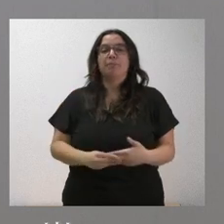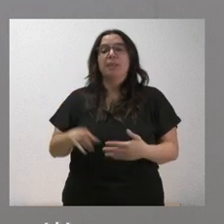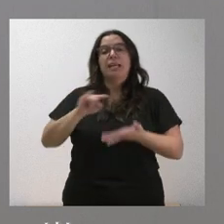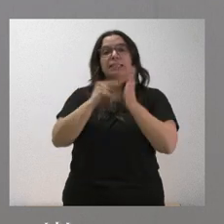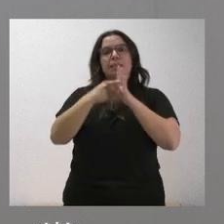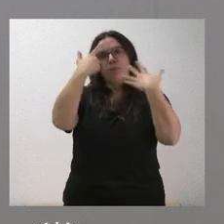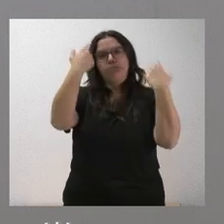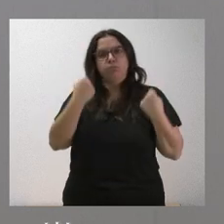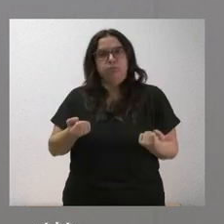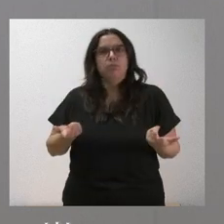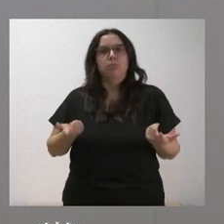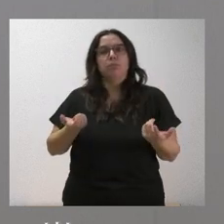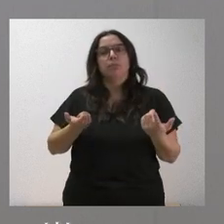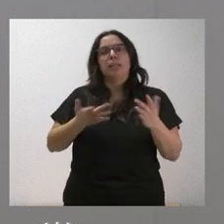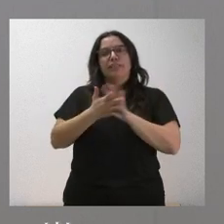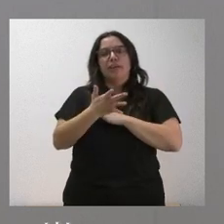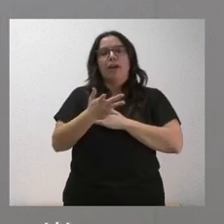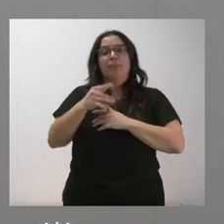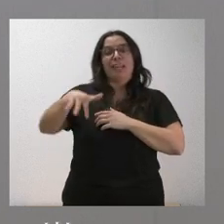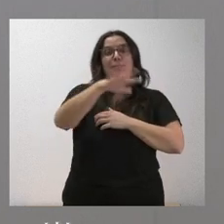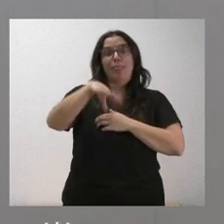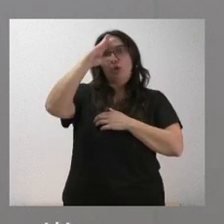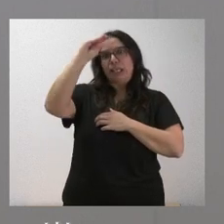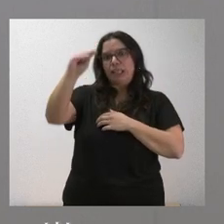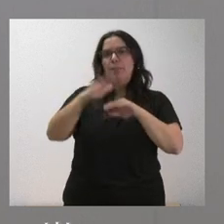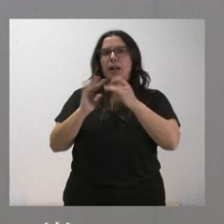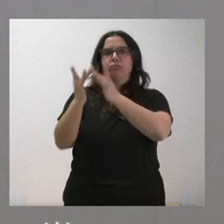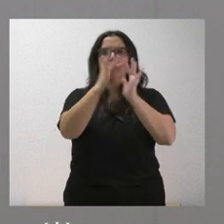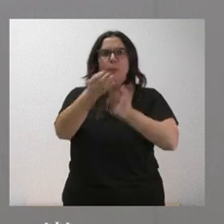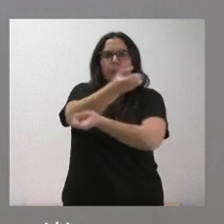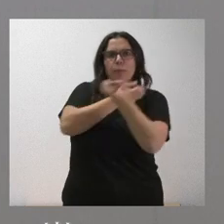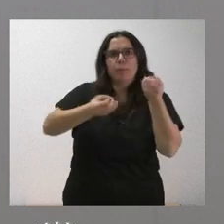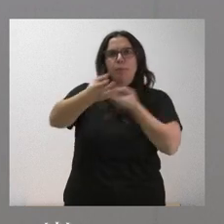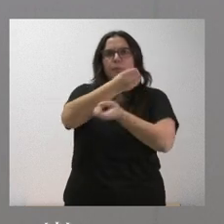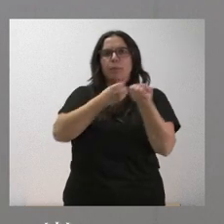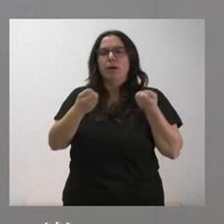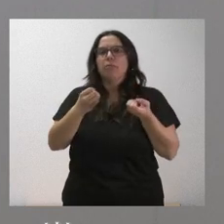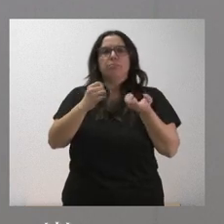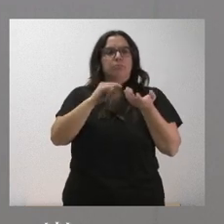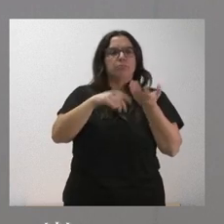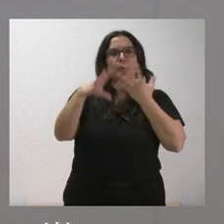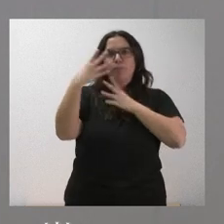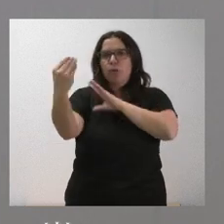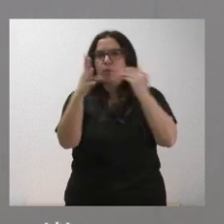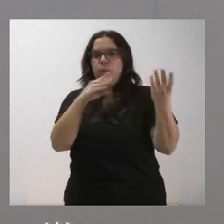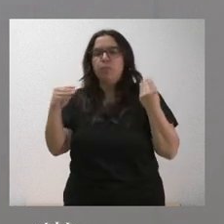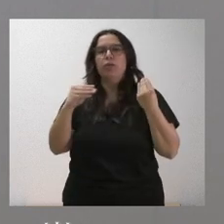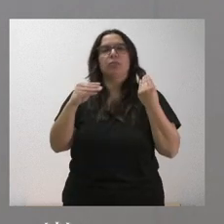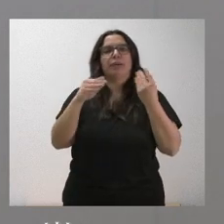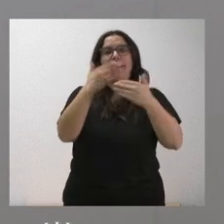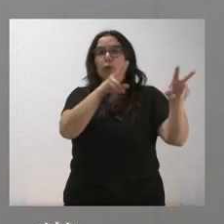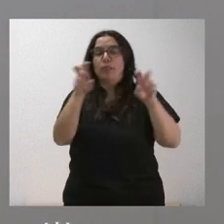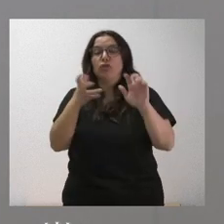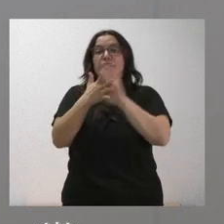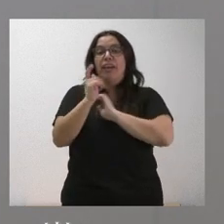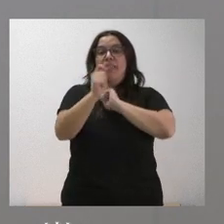experto que va a proporcionar un espacio inteligente de interrelación para todo el ecosistema de emprendimiento e Innovación de Castilla León y que va a facilitar tanto la